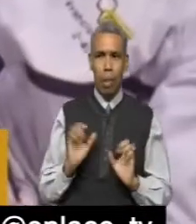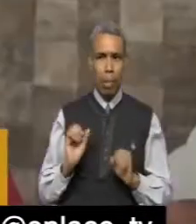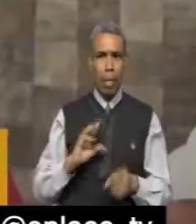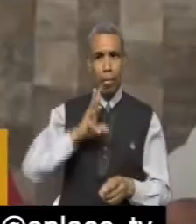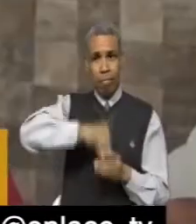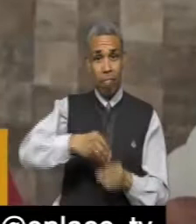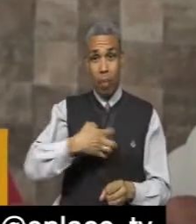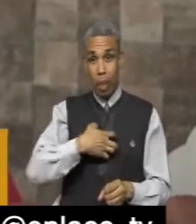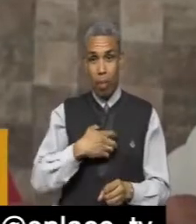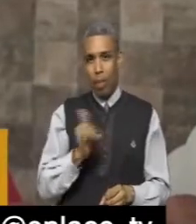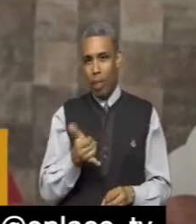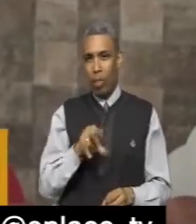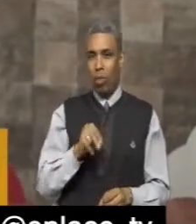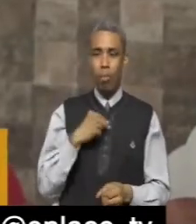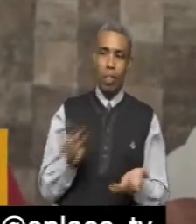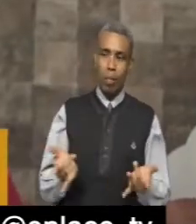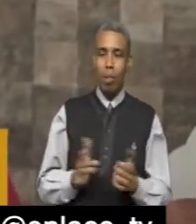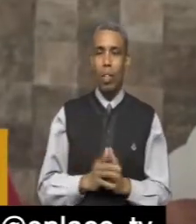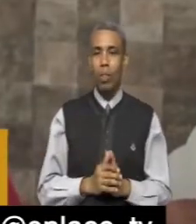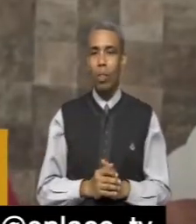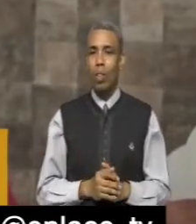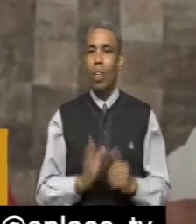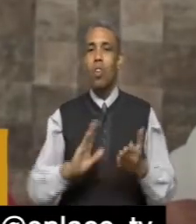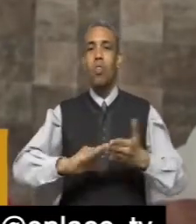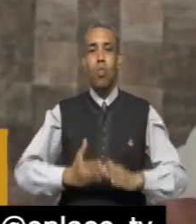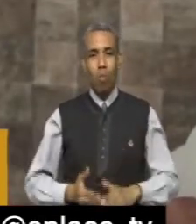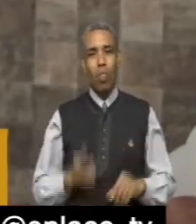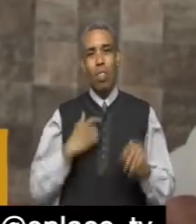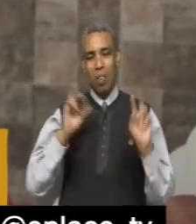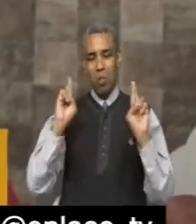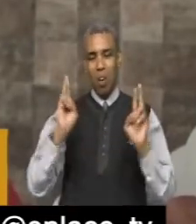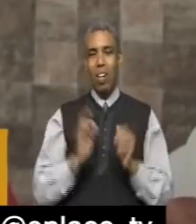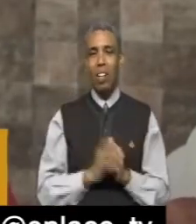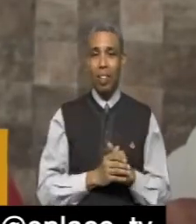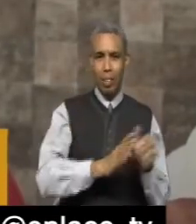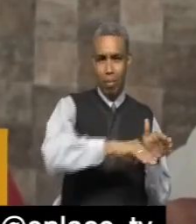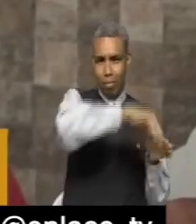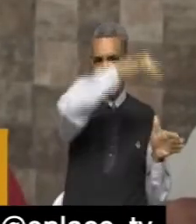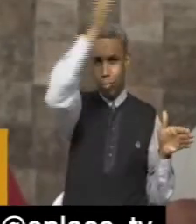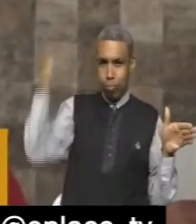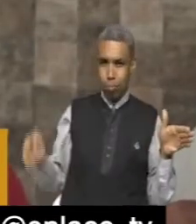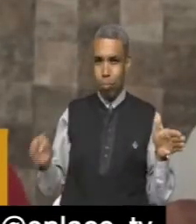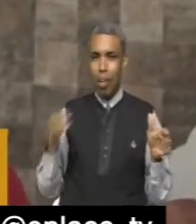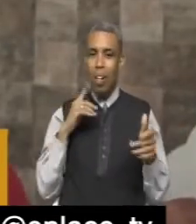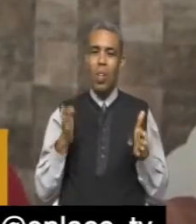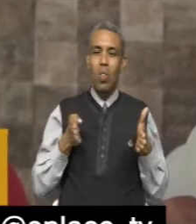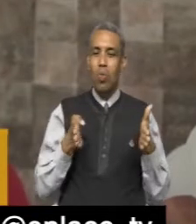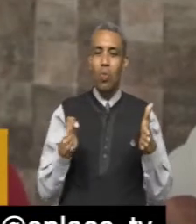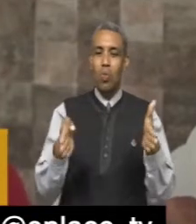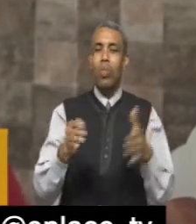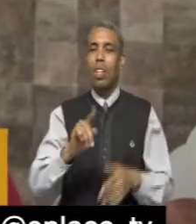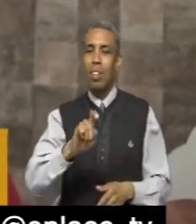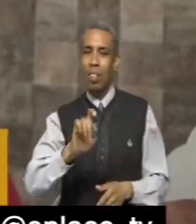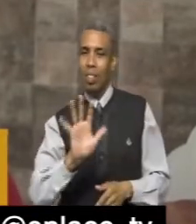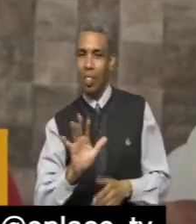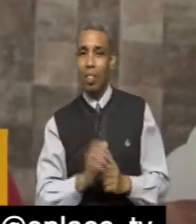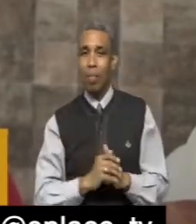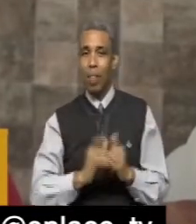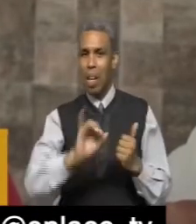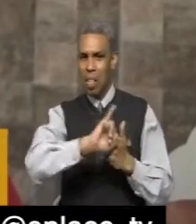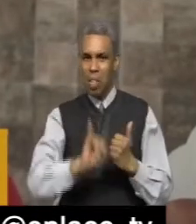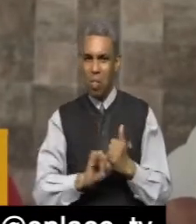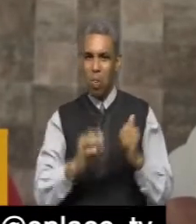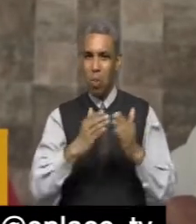esperemos que asistan a la Ruta 65, en donde nuestros estudiantes del Instituto Técnico Superior Industrial están preparados